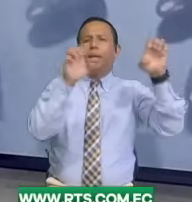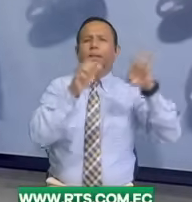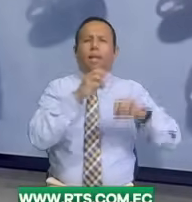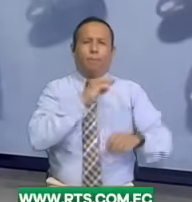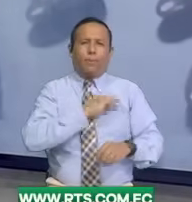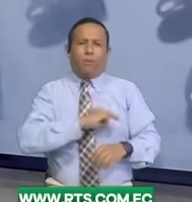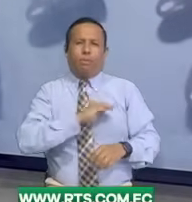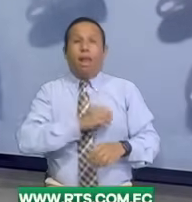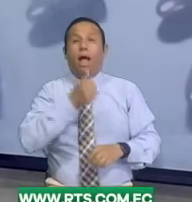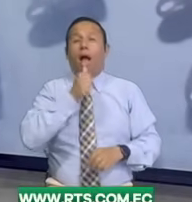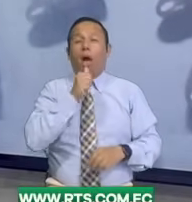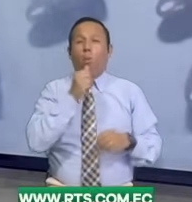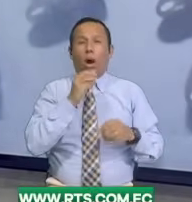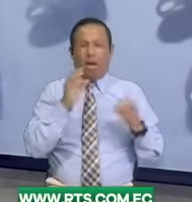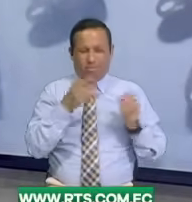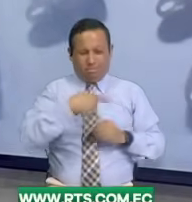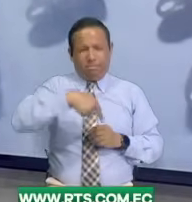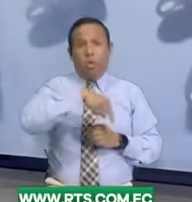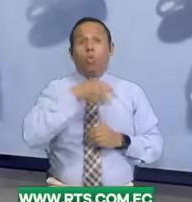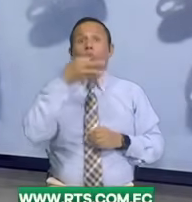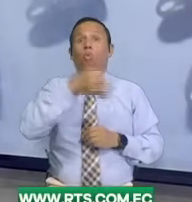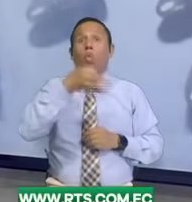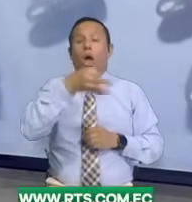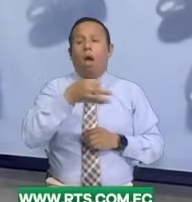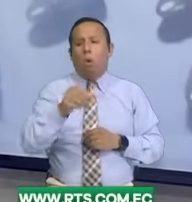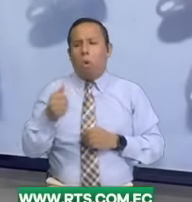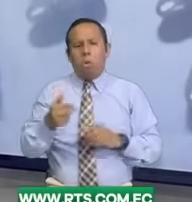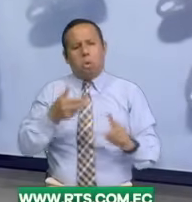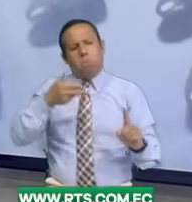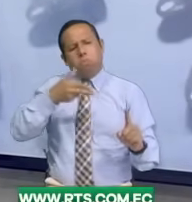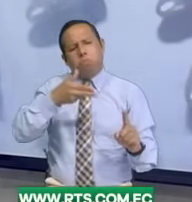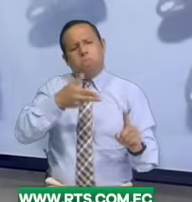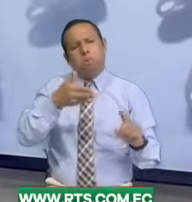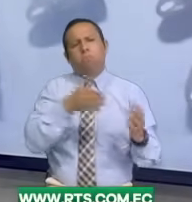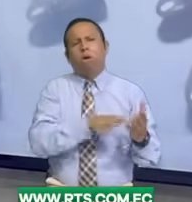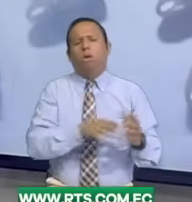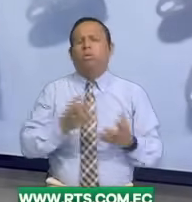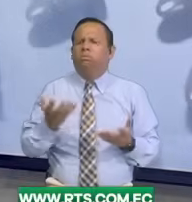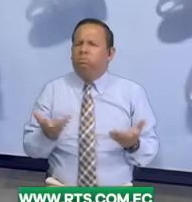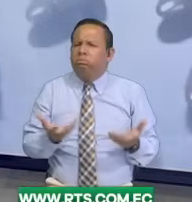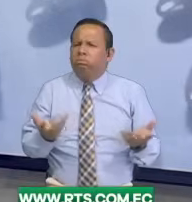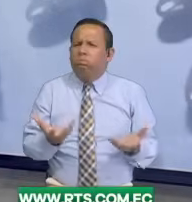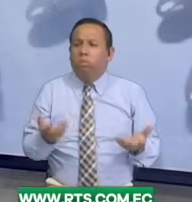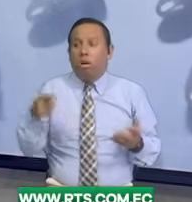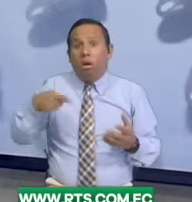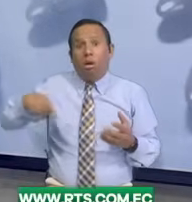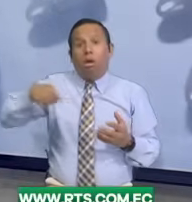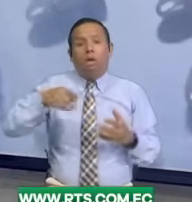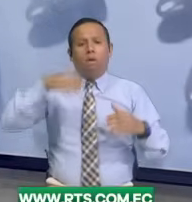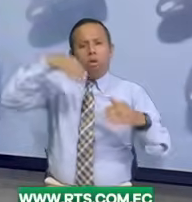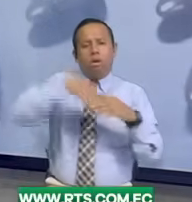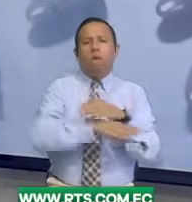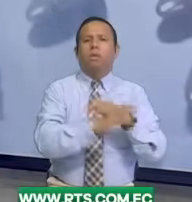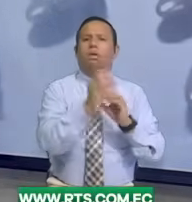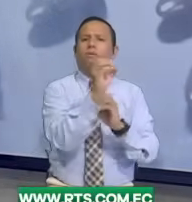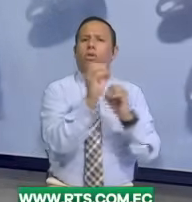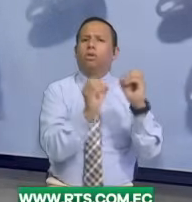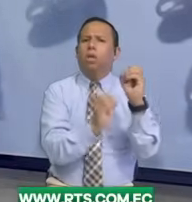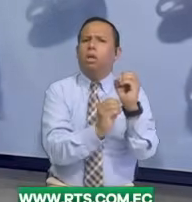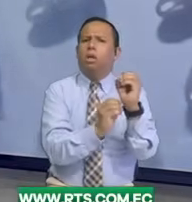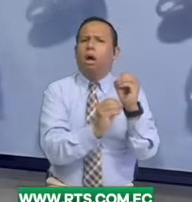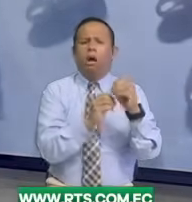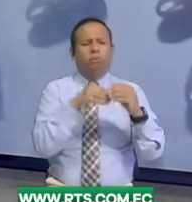de agua potable y alcantarillado de Durán fue asesinado por sujetos armados que ingresaron a las oficinas de dicha